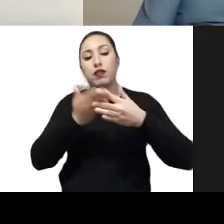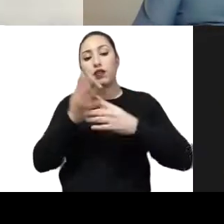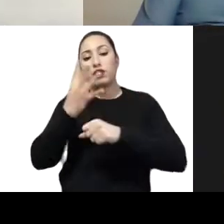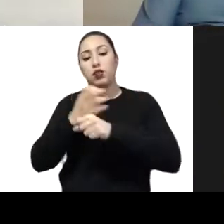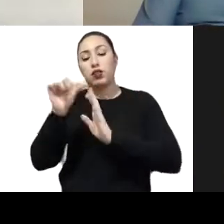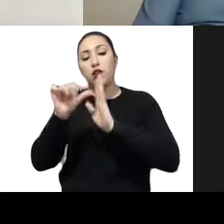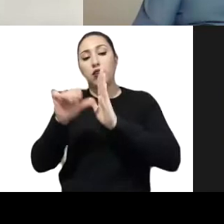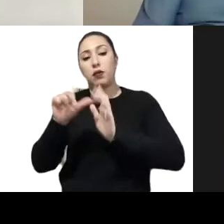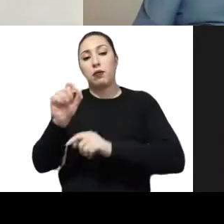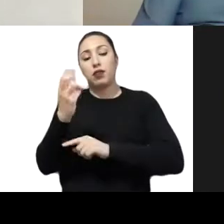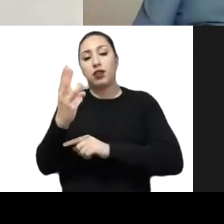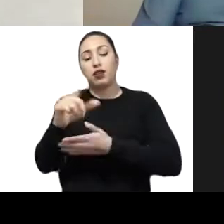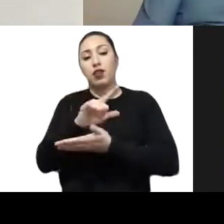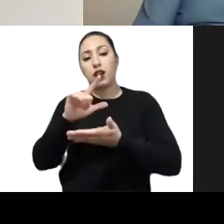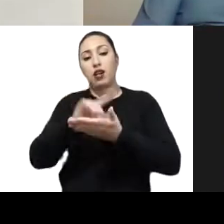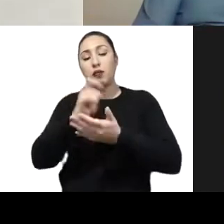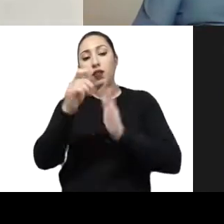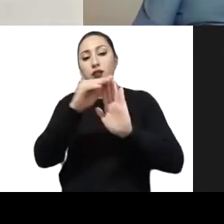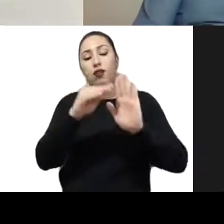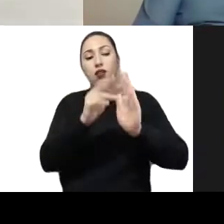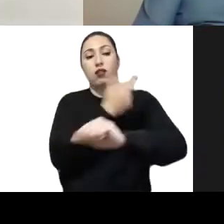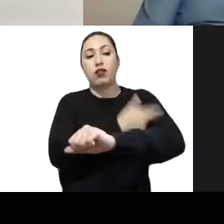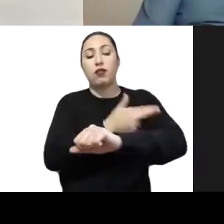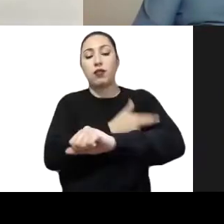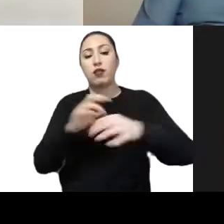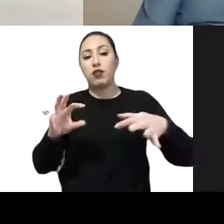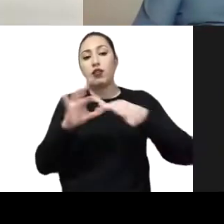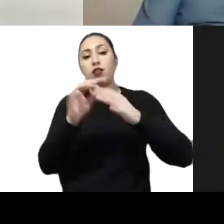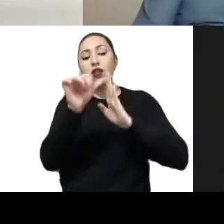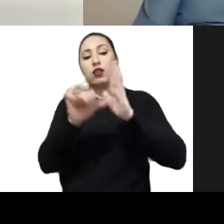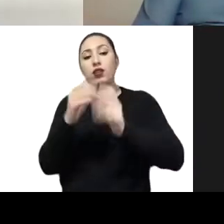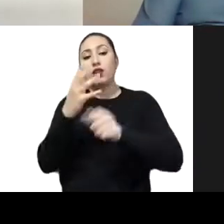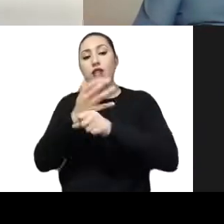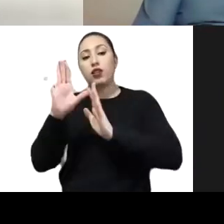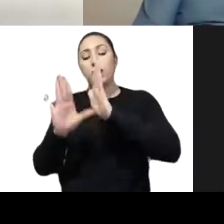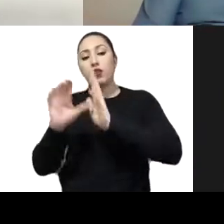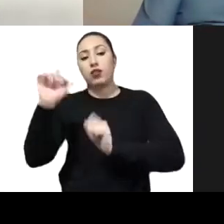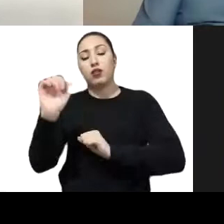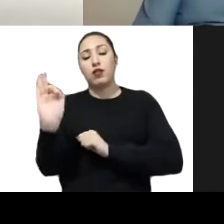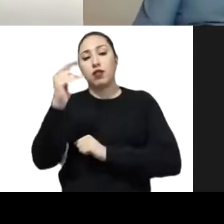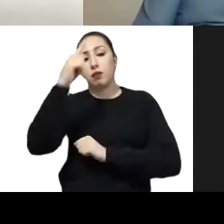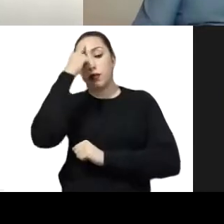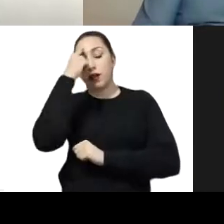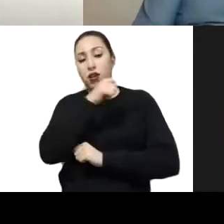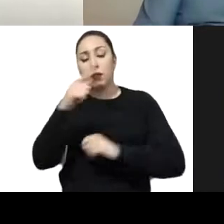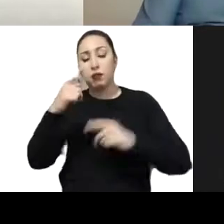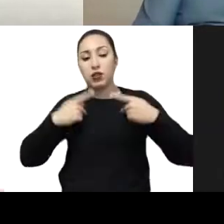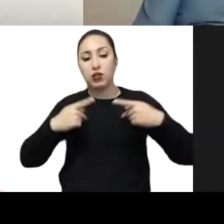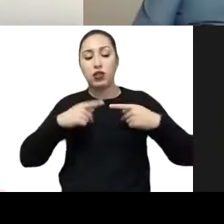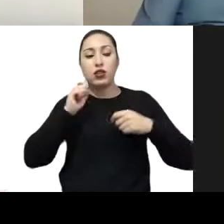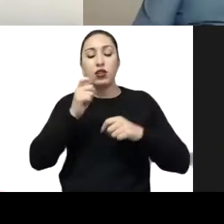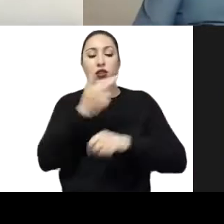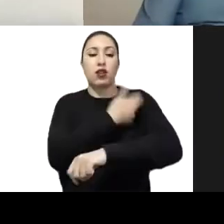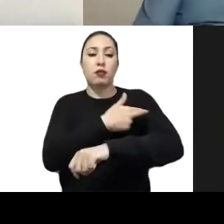23 de la ley reglamentaria del artículo 5 constitucional relativo al ejercicio de las profesiones en la Ciudad